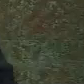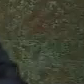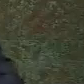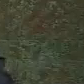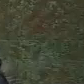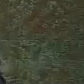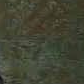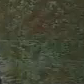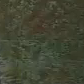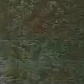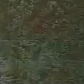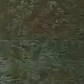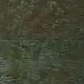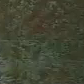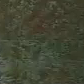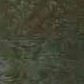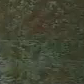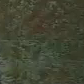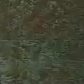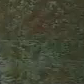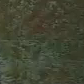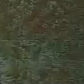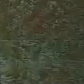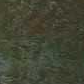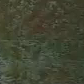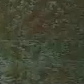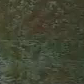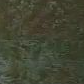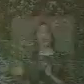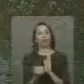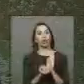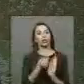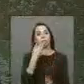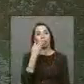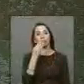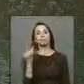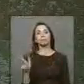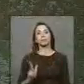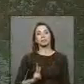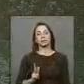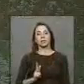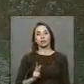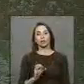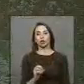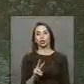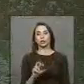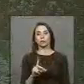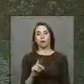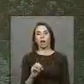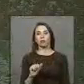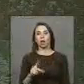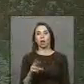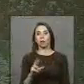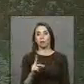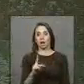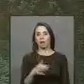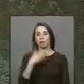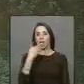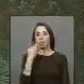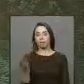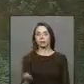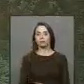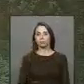Presidente, para complementar el Presidente. Tiempo de los diputados que hablan en contra, ha pedido la palabra el diputado señor Osvaldo Andrade. Tiene la